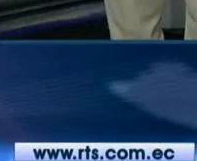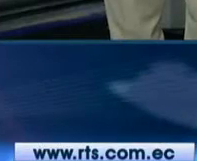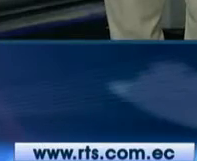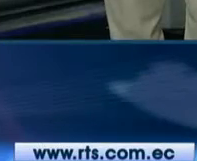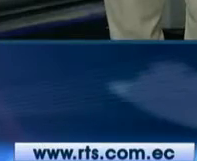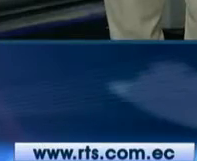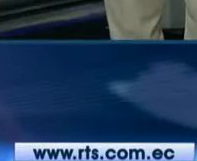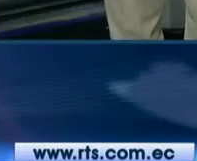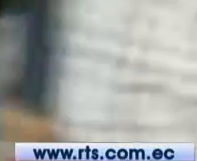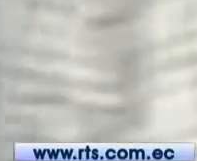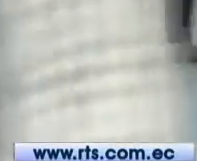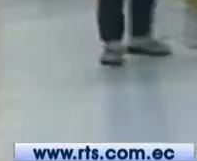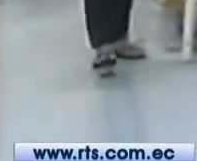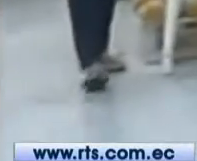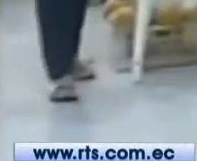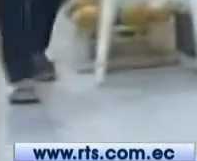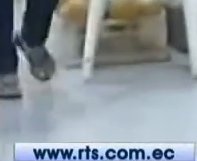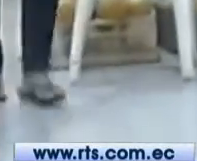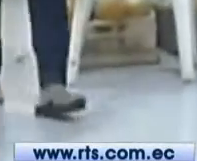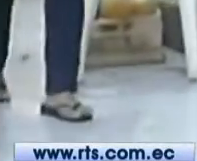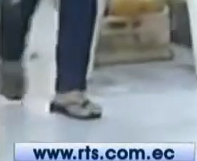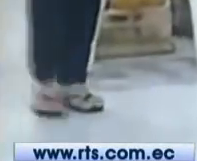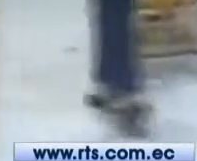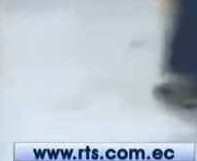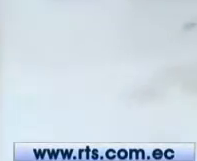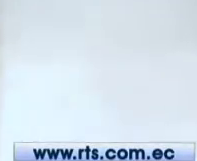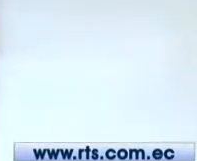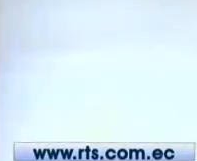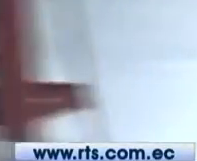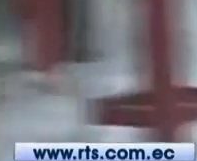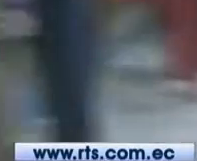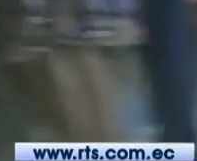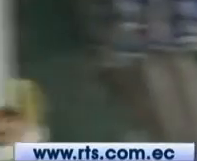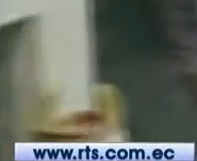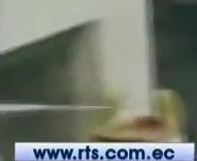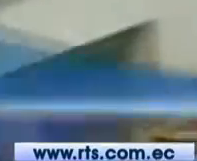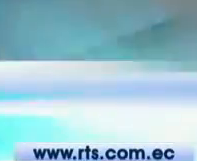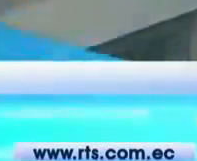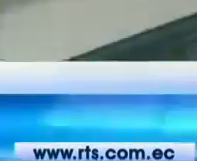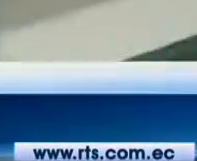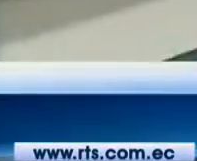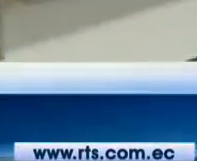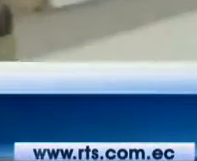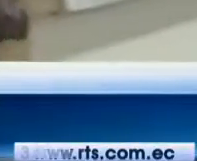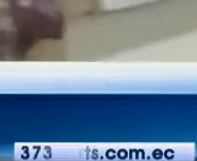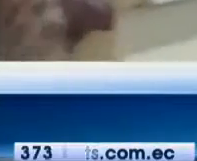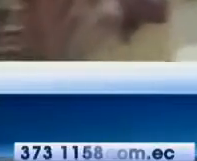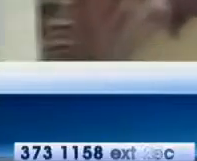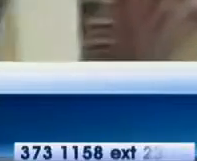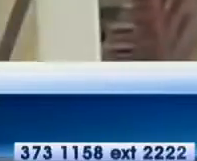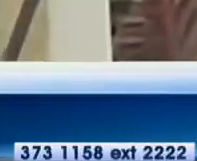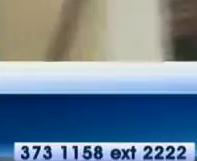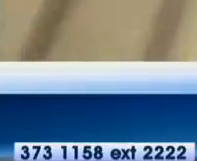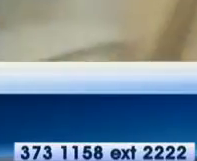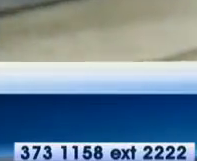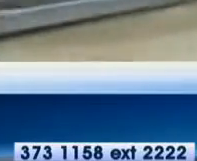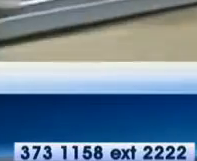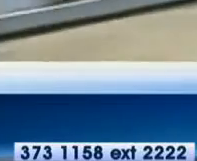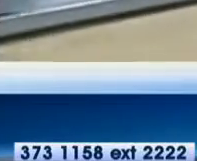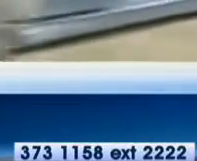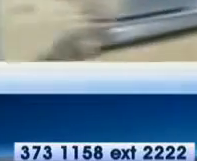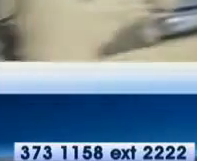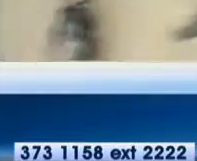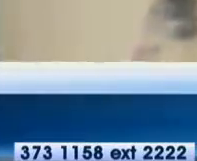de control de precios en el mercado Garay, ubicado en el suroeste de Guayaquil. Un operativo de control de